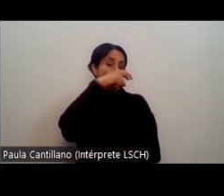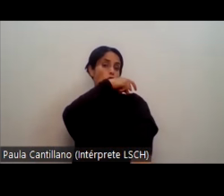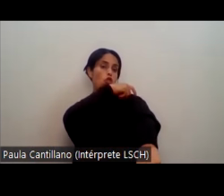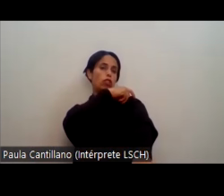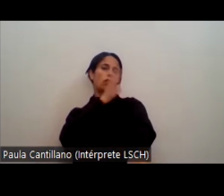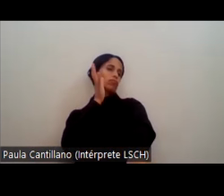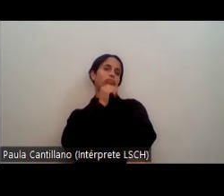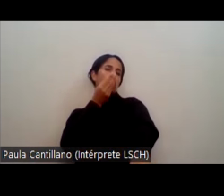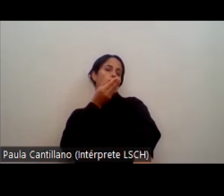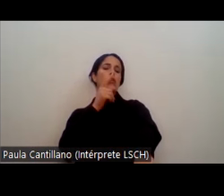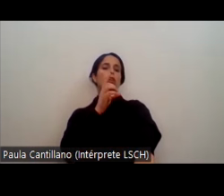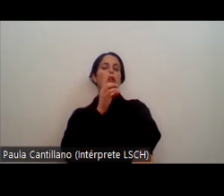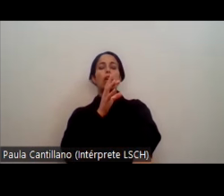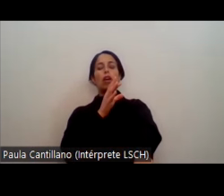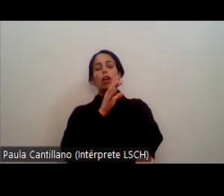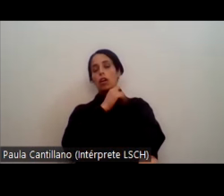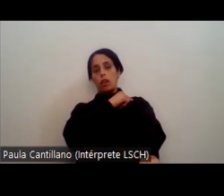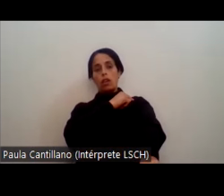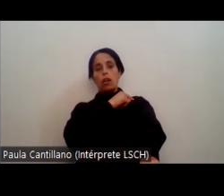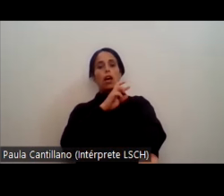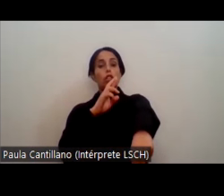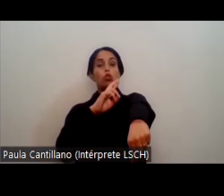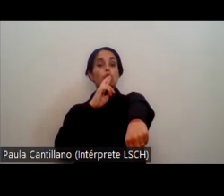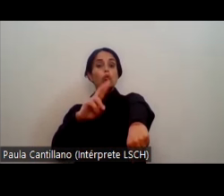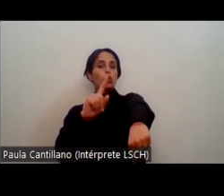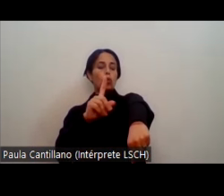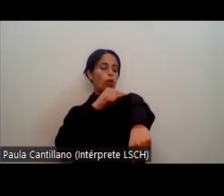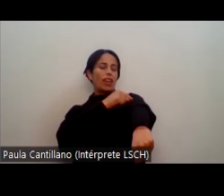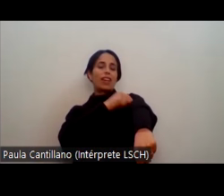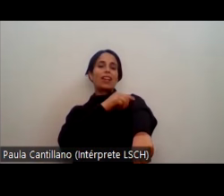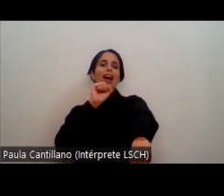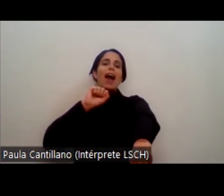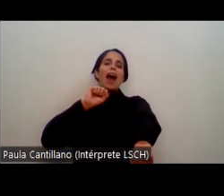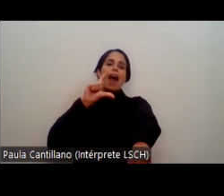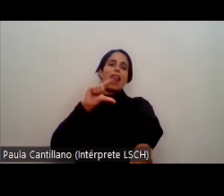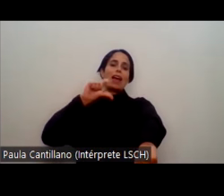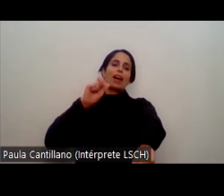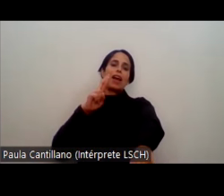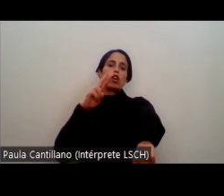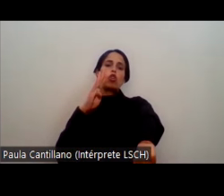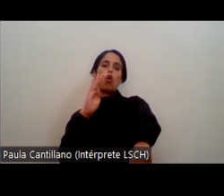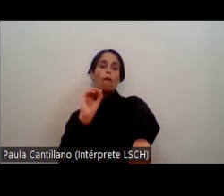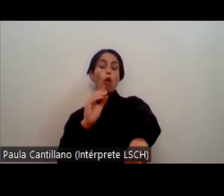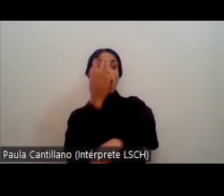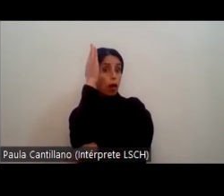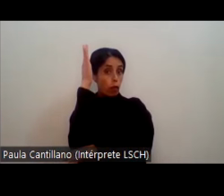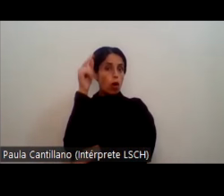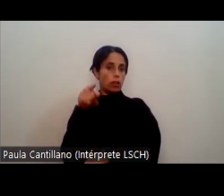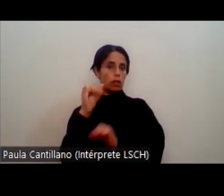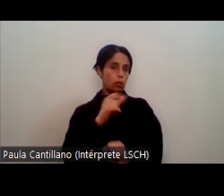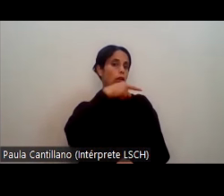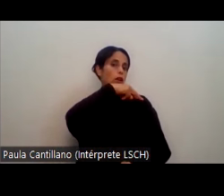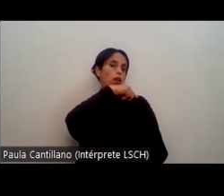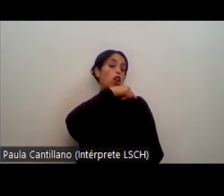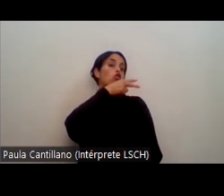y menos aún más al sur. El algarrobo es más nortino y la tierra